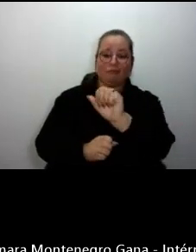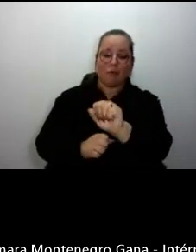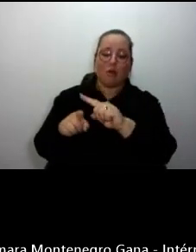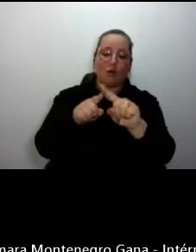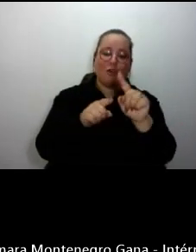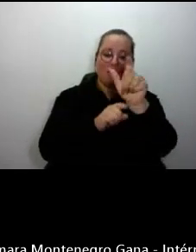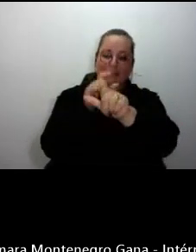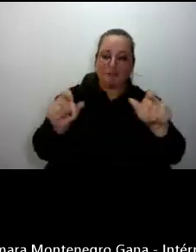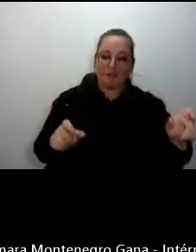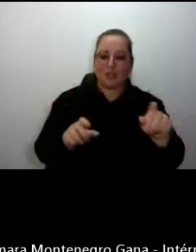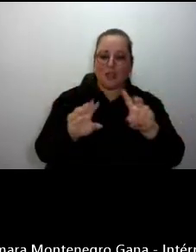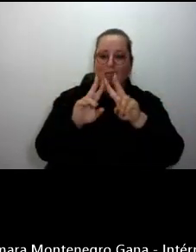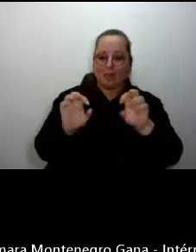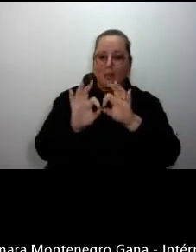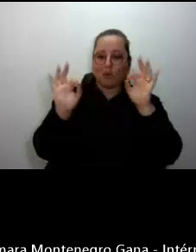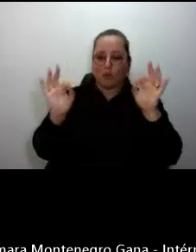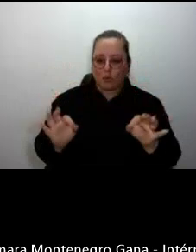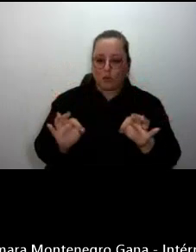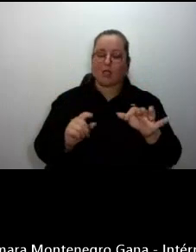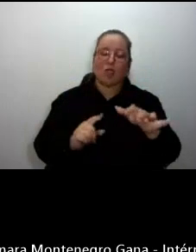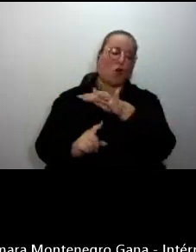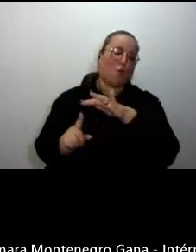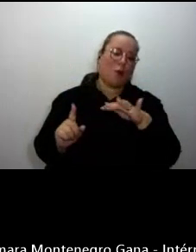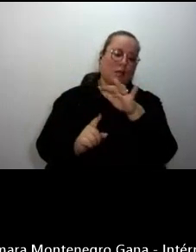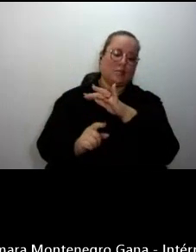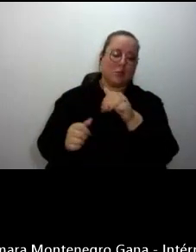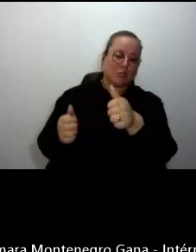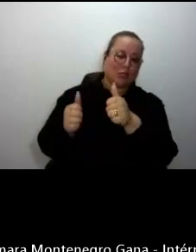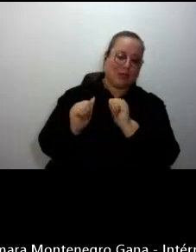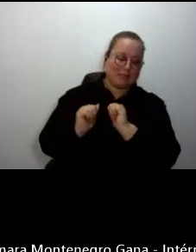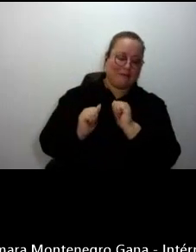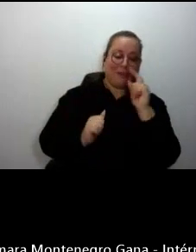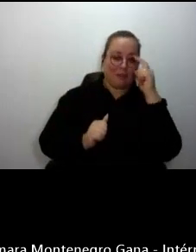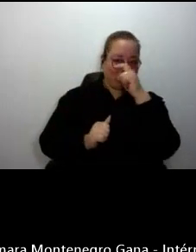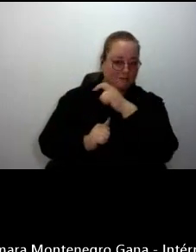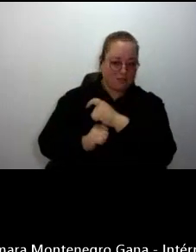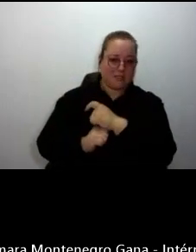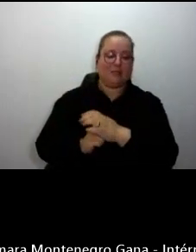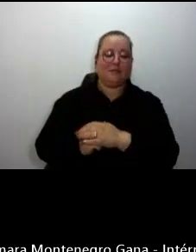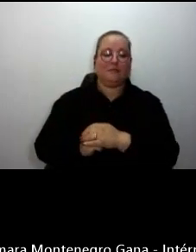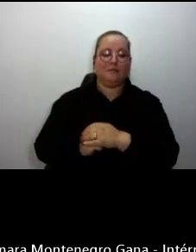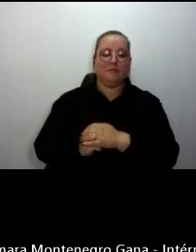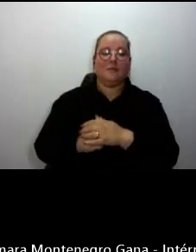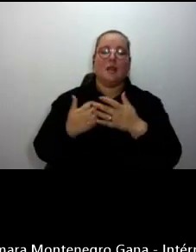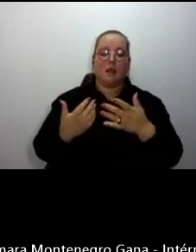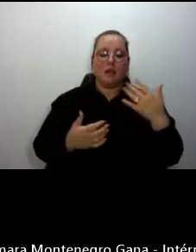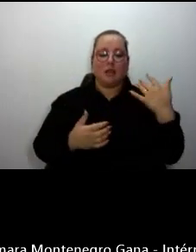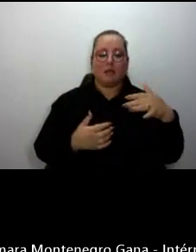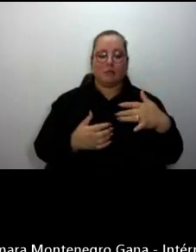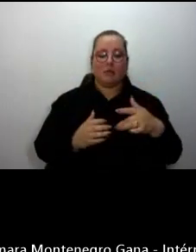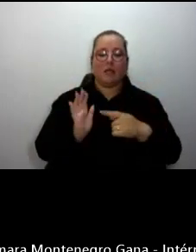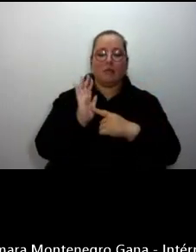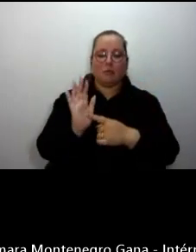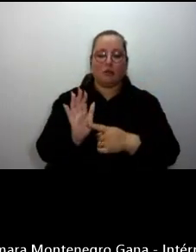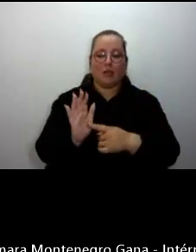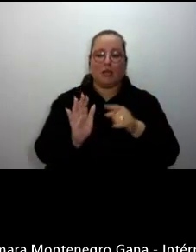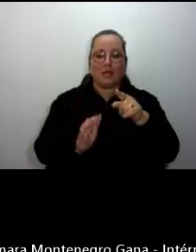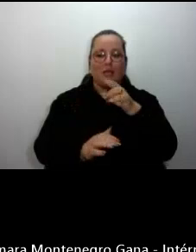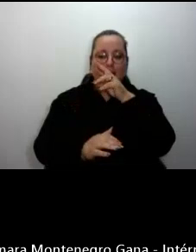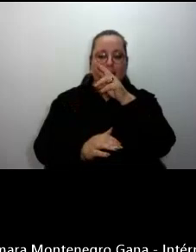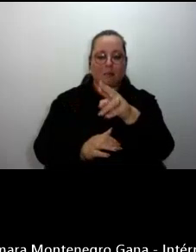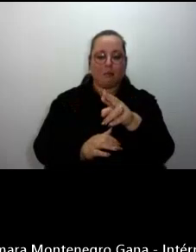en el contexto educativo como situaciones desafiantes de abordar. Ahora es importante destacar que estas respuestas no